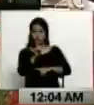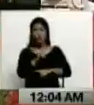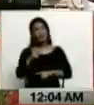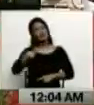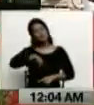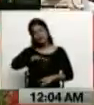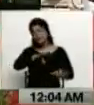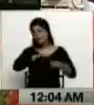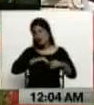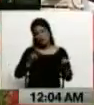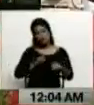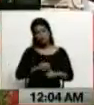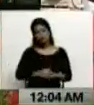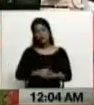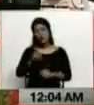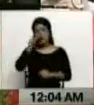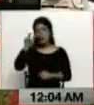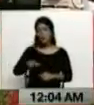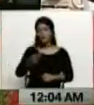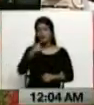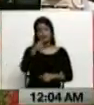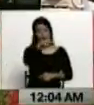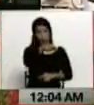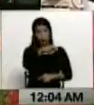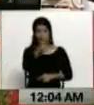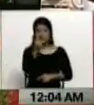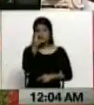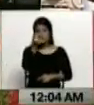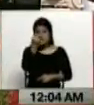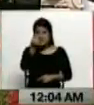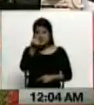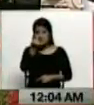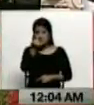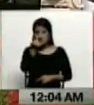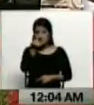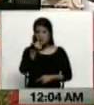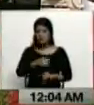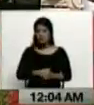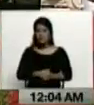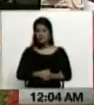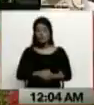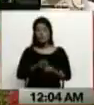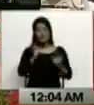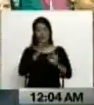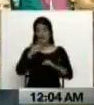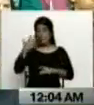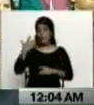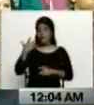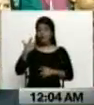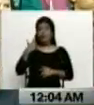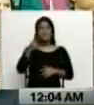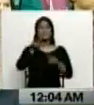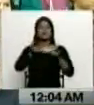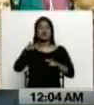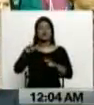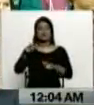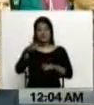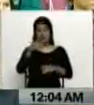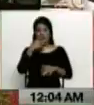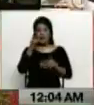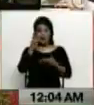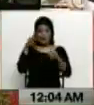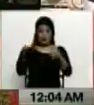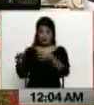vamos a permitir usted no se merece Mire pero dijera Joselo ni esto chavista modos de